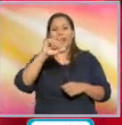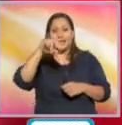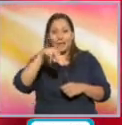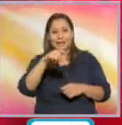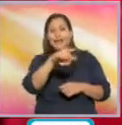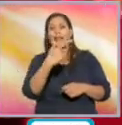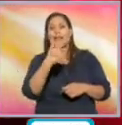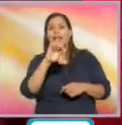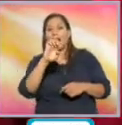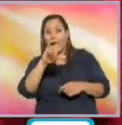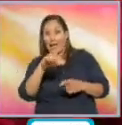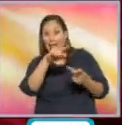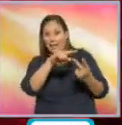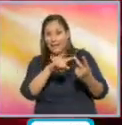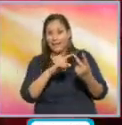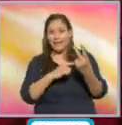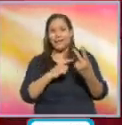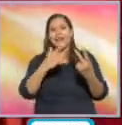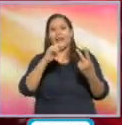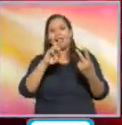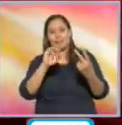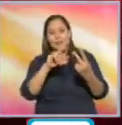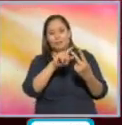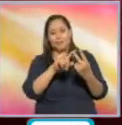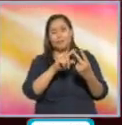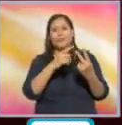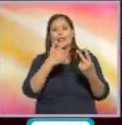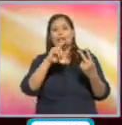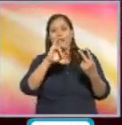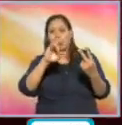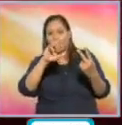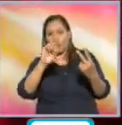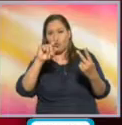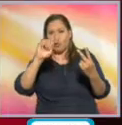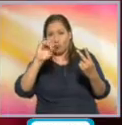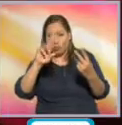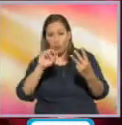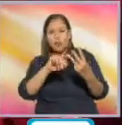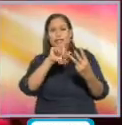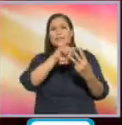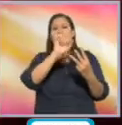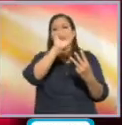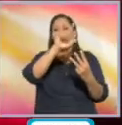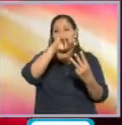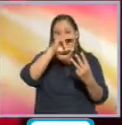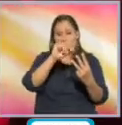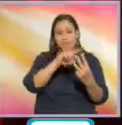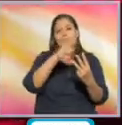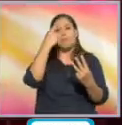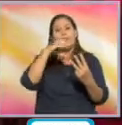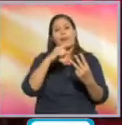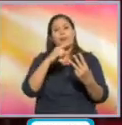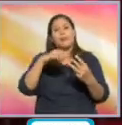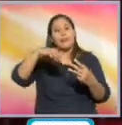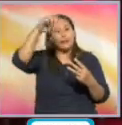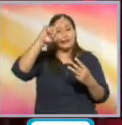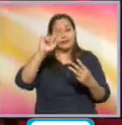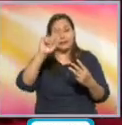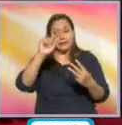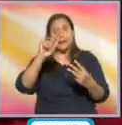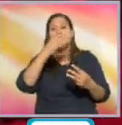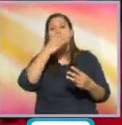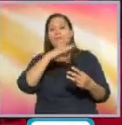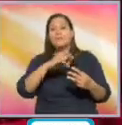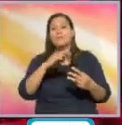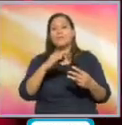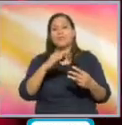Ahí está Gael. Está Gael García Bernal, está Guillermo del Toro y Salma Hayek, para los 70 años del